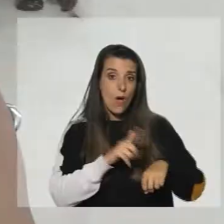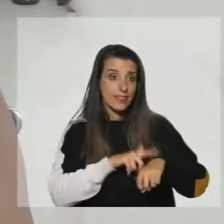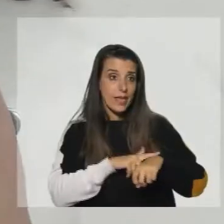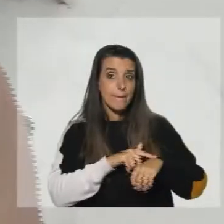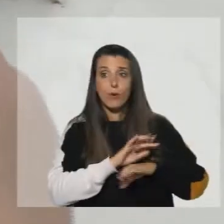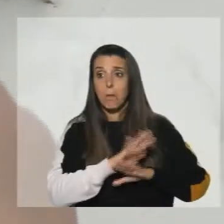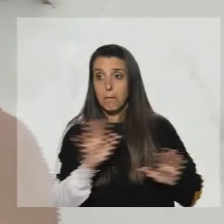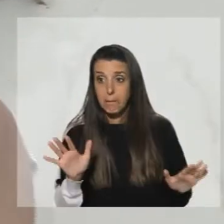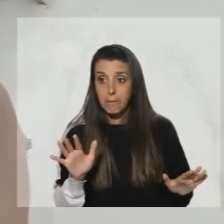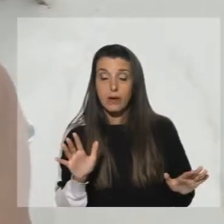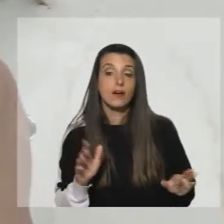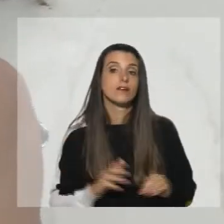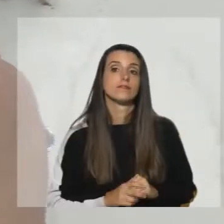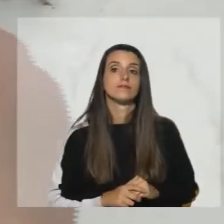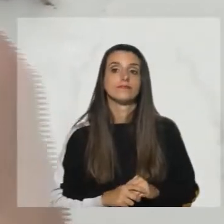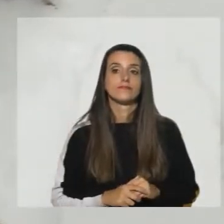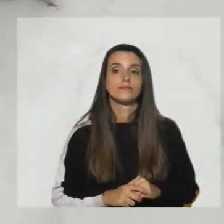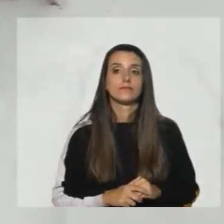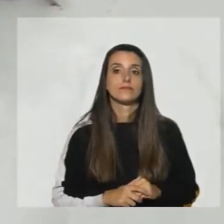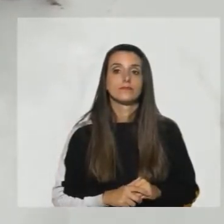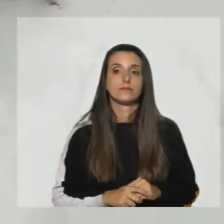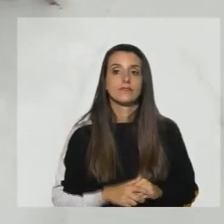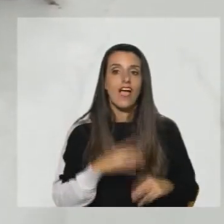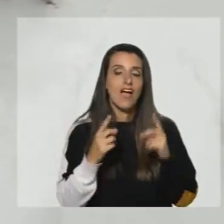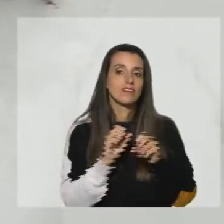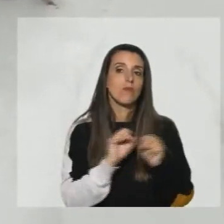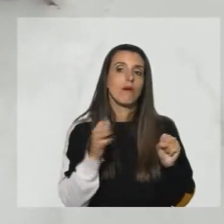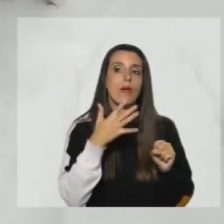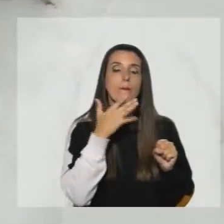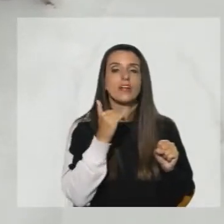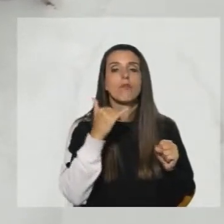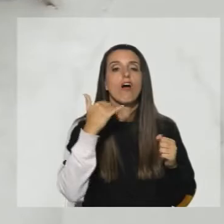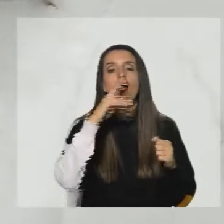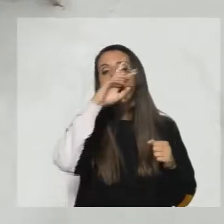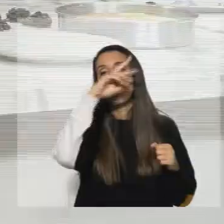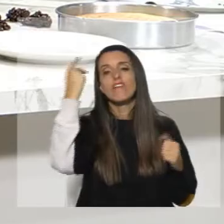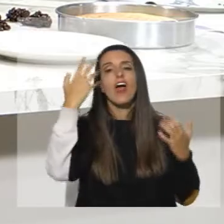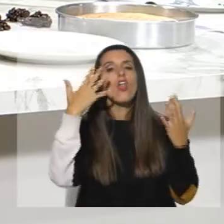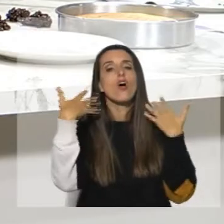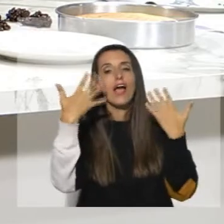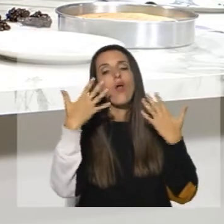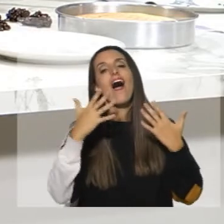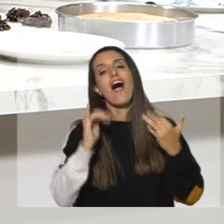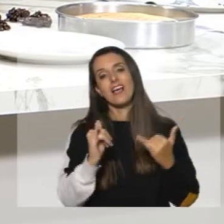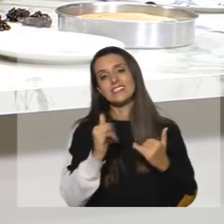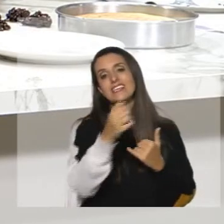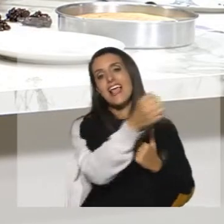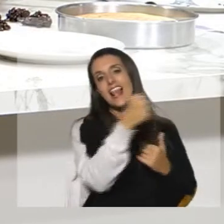apuro, perfectamente lo dejamos cristalizar. A veces lo que nos puede pasar, si es verano, hace muchísimo calor, ahí sí, porque si no